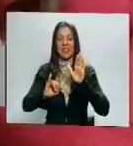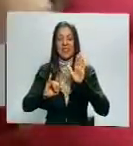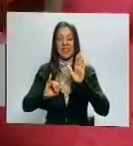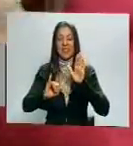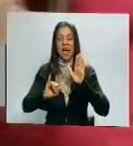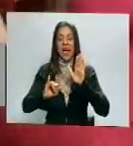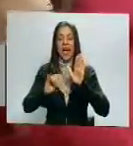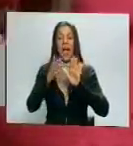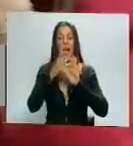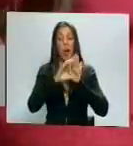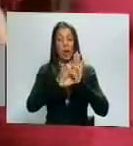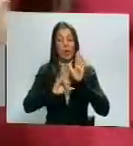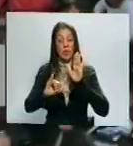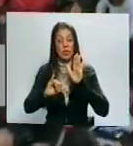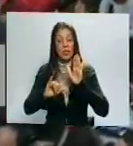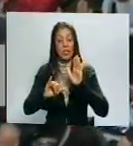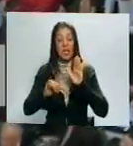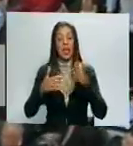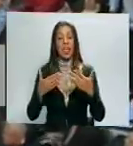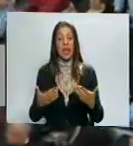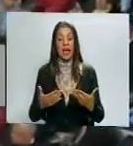que